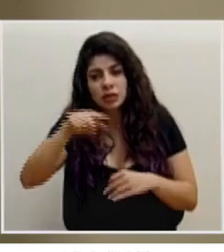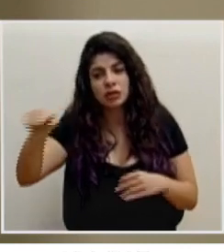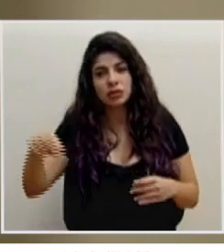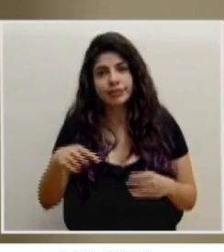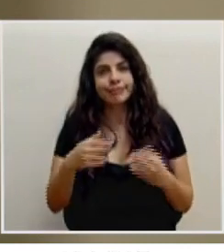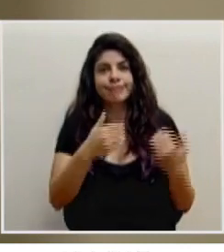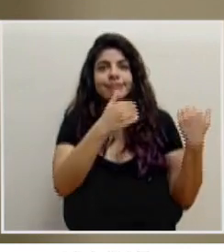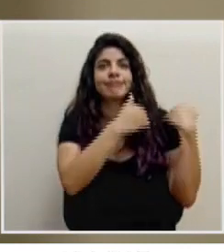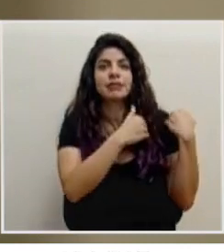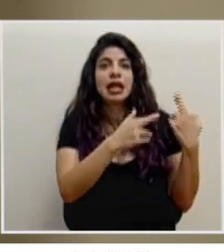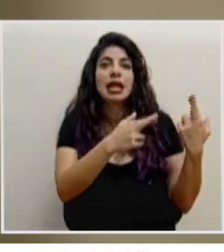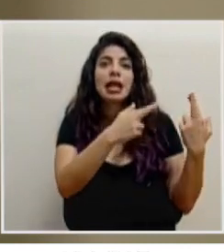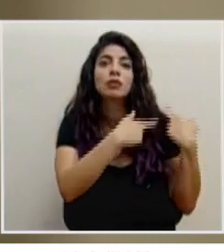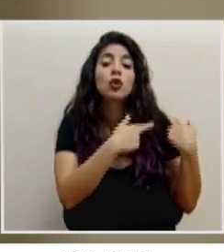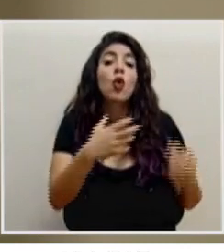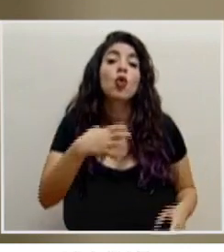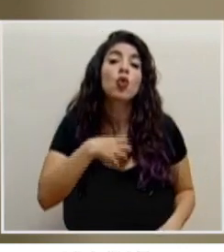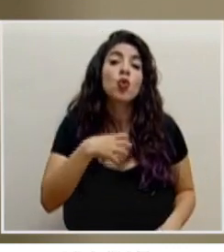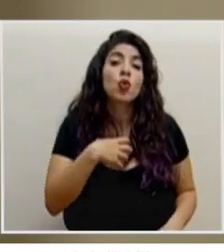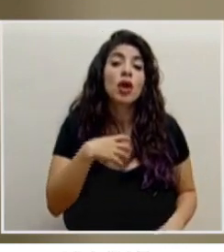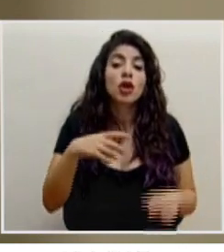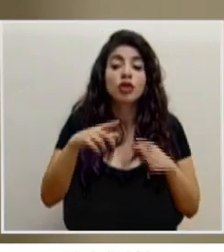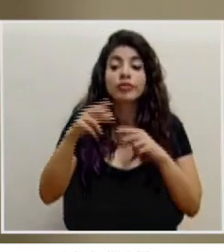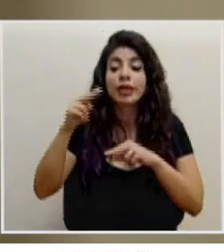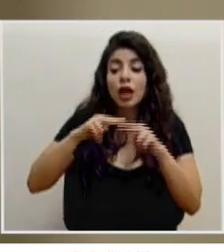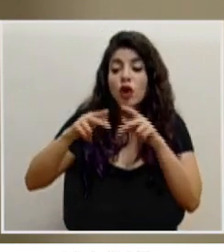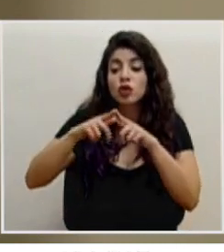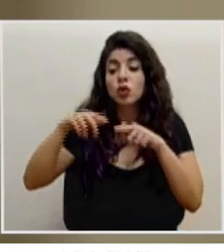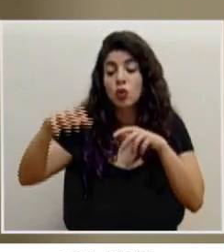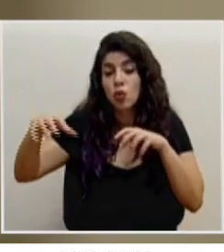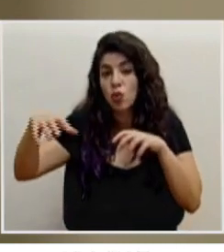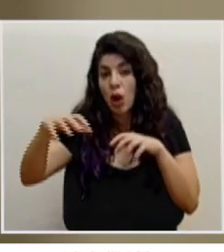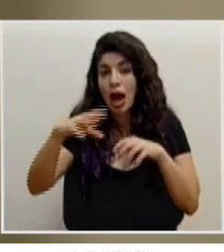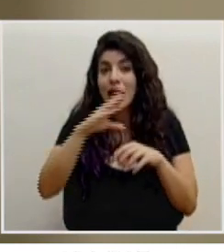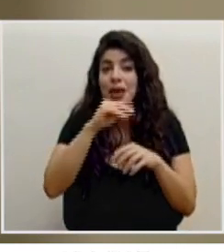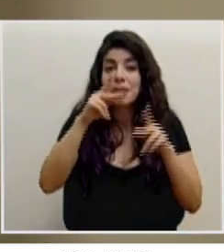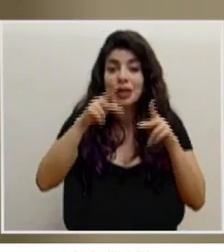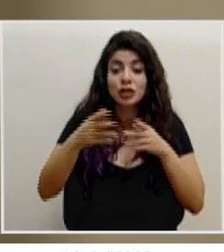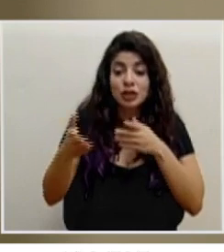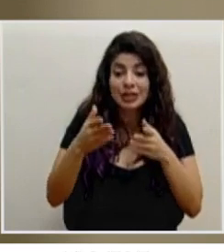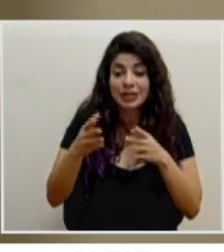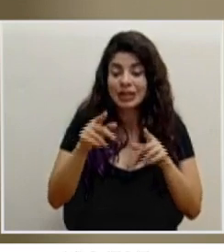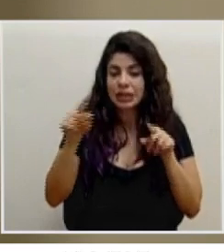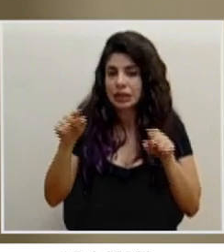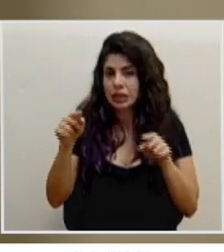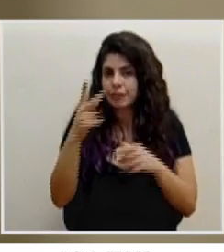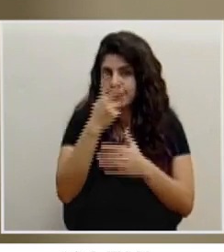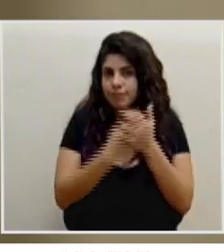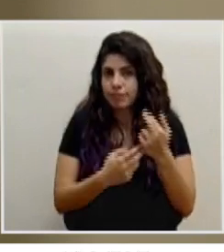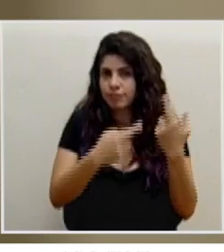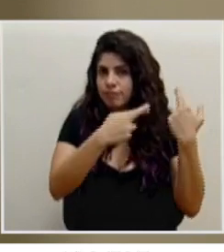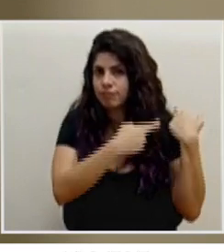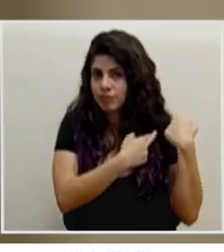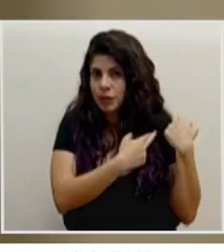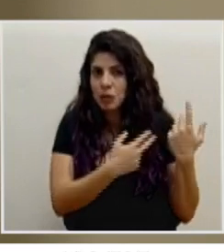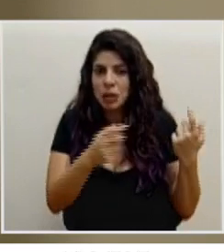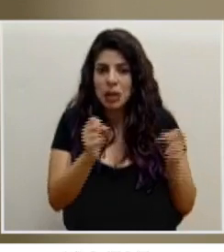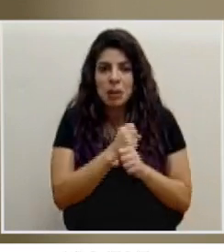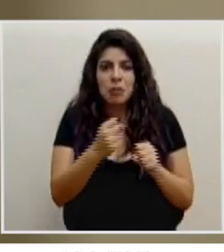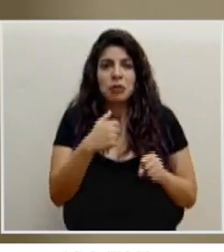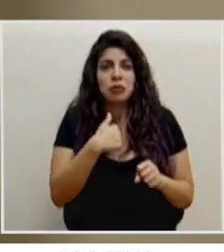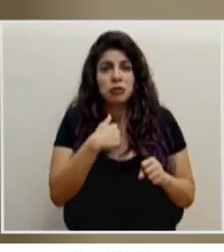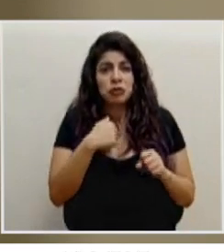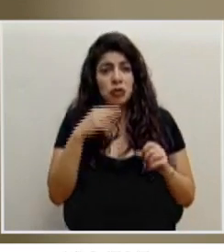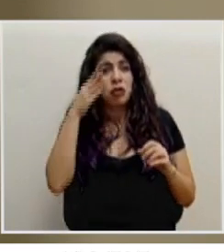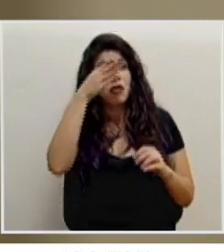responsabilidad de los dueños de cada establecimiento y de las personas que atienden, porque tampoco es posible hacer una supervisión completa, ¿verdad?, de